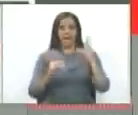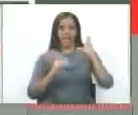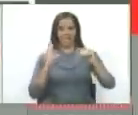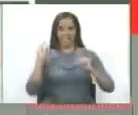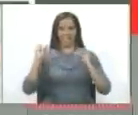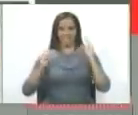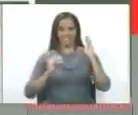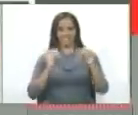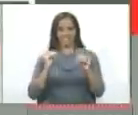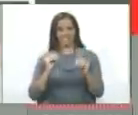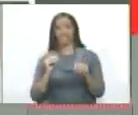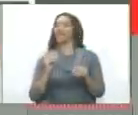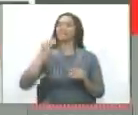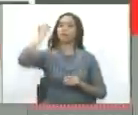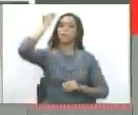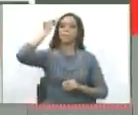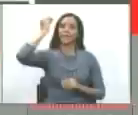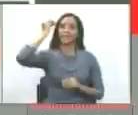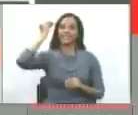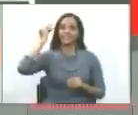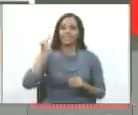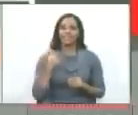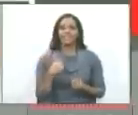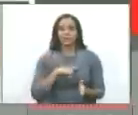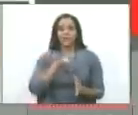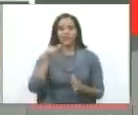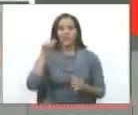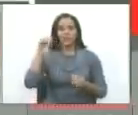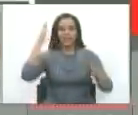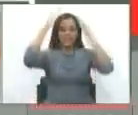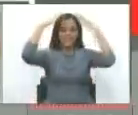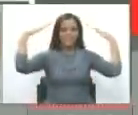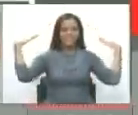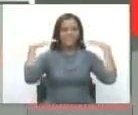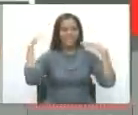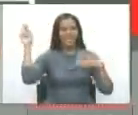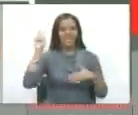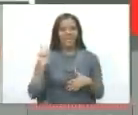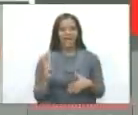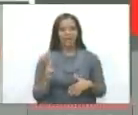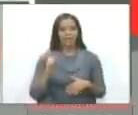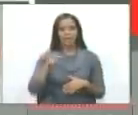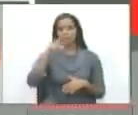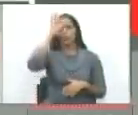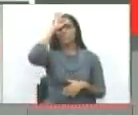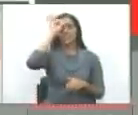creen que yo me voy para Vietnam y usted no sabe nada.